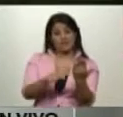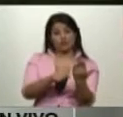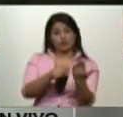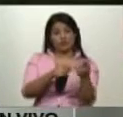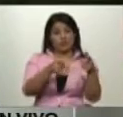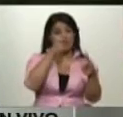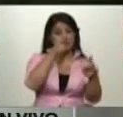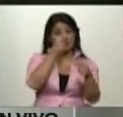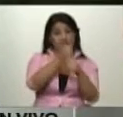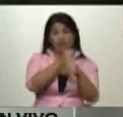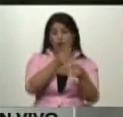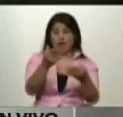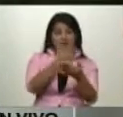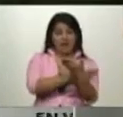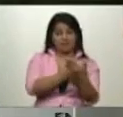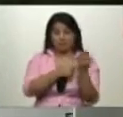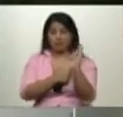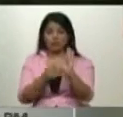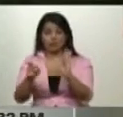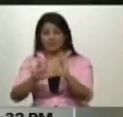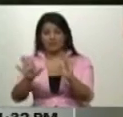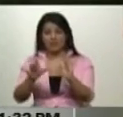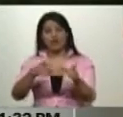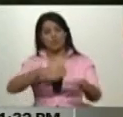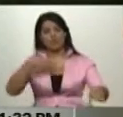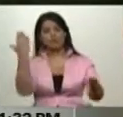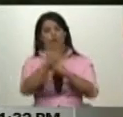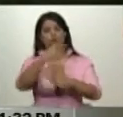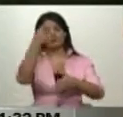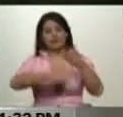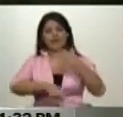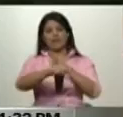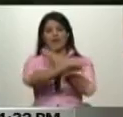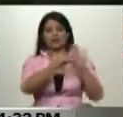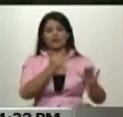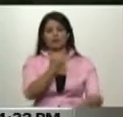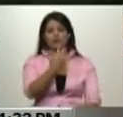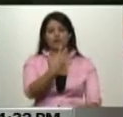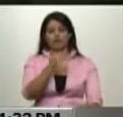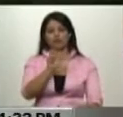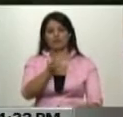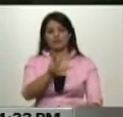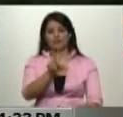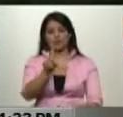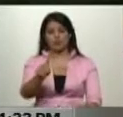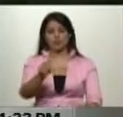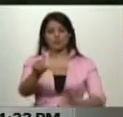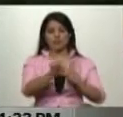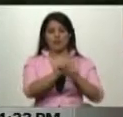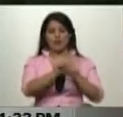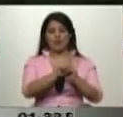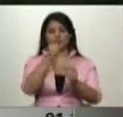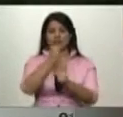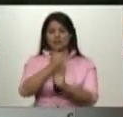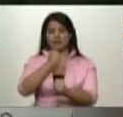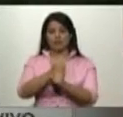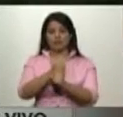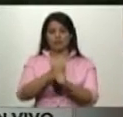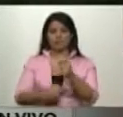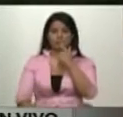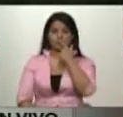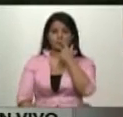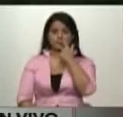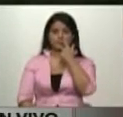ante la Inspectoría del Trabajo será sancionado con multa de conformidad al artículo 531 de la Ley Orgánica del Trabajo de